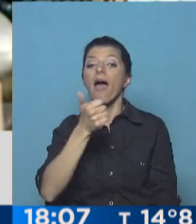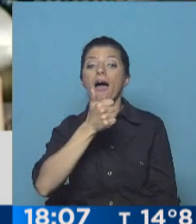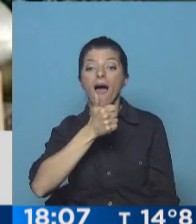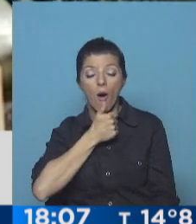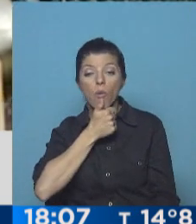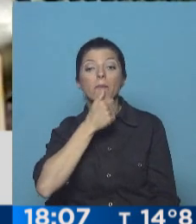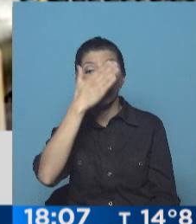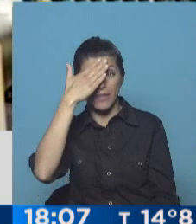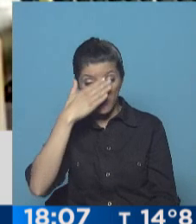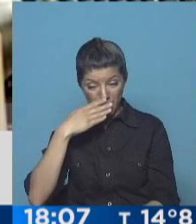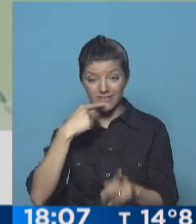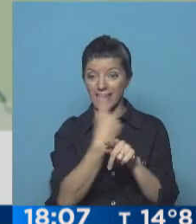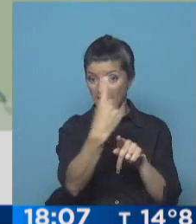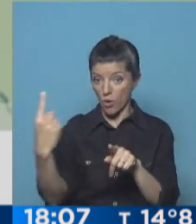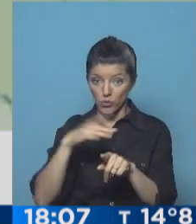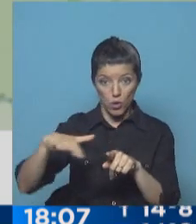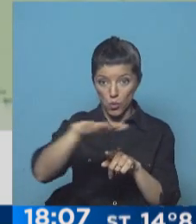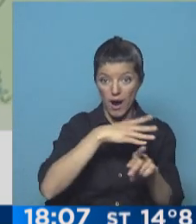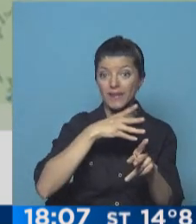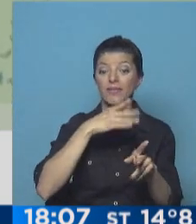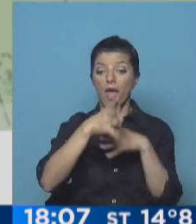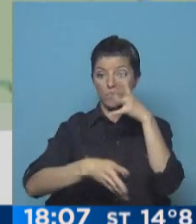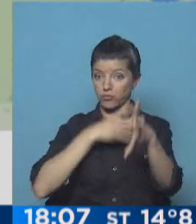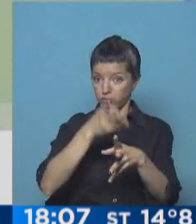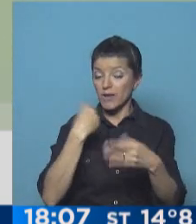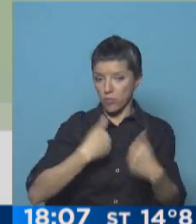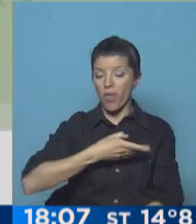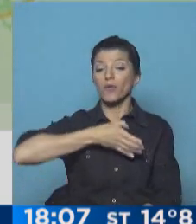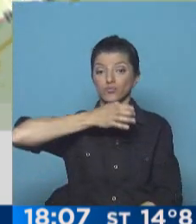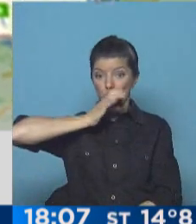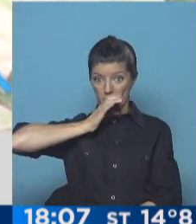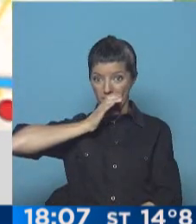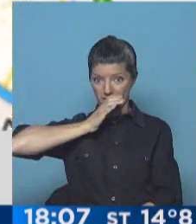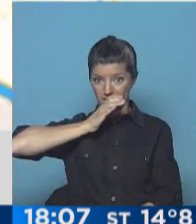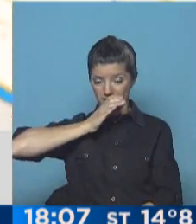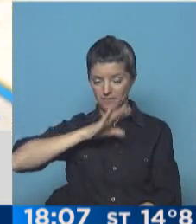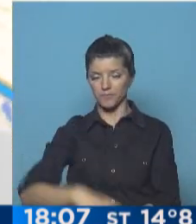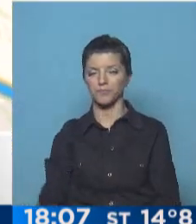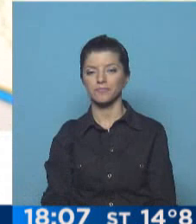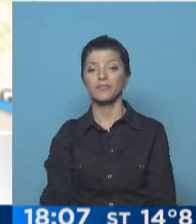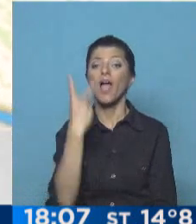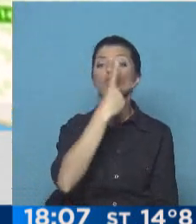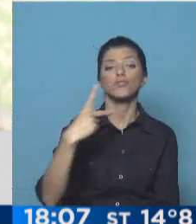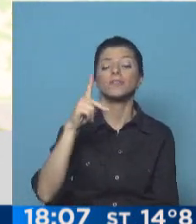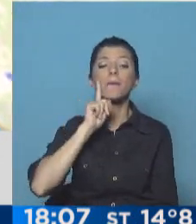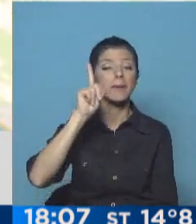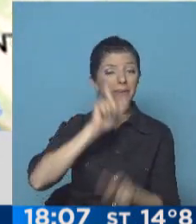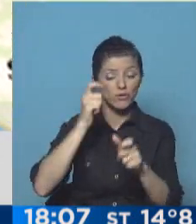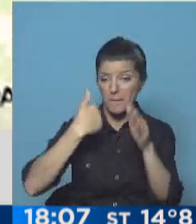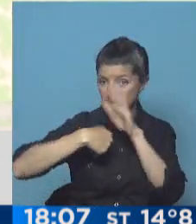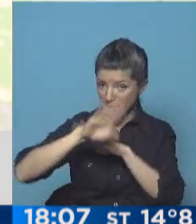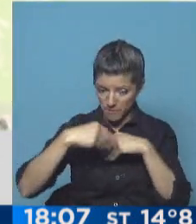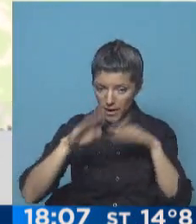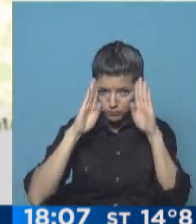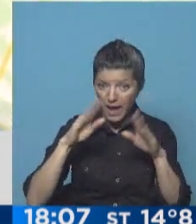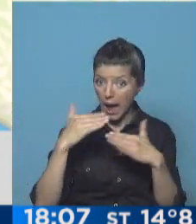ser potabilizada a más de 200.000 personas del territorio provincial. Y en la parte productiva